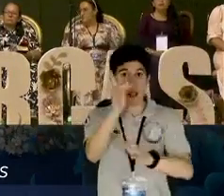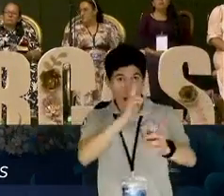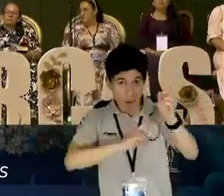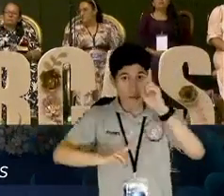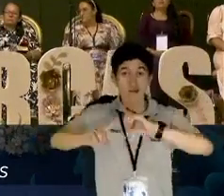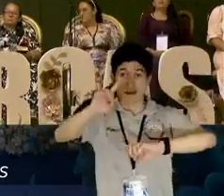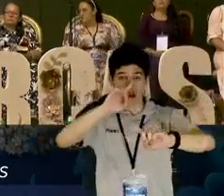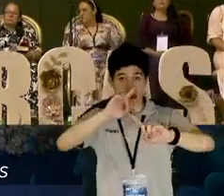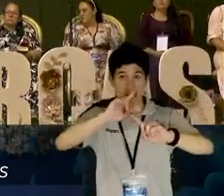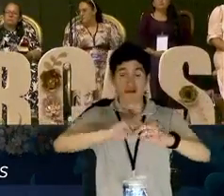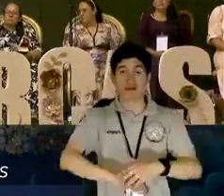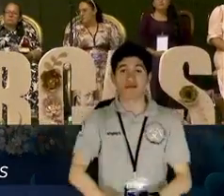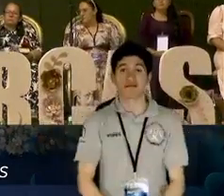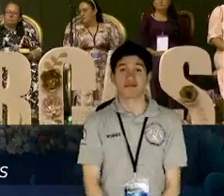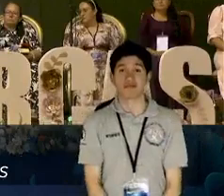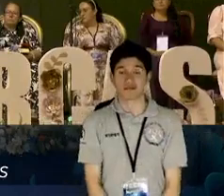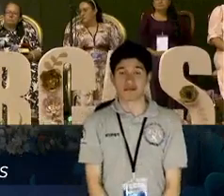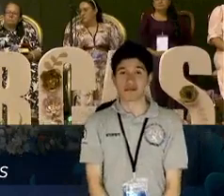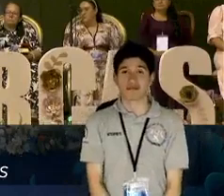Señor.